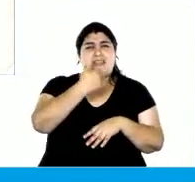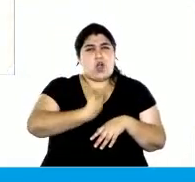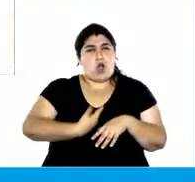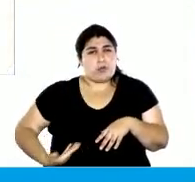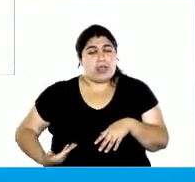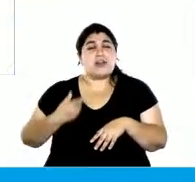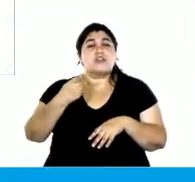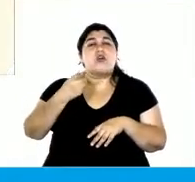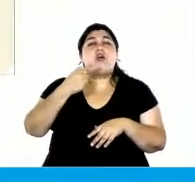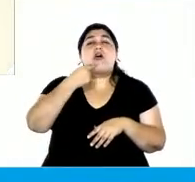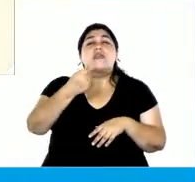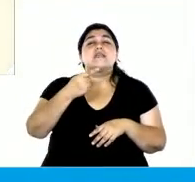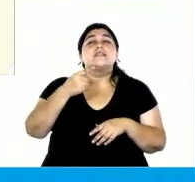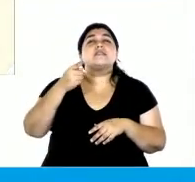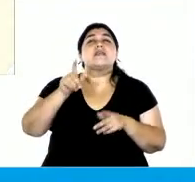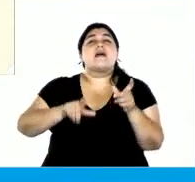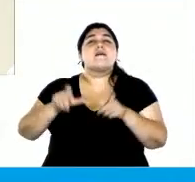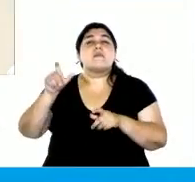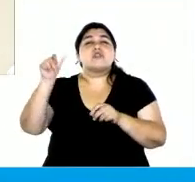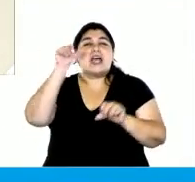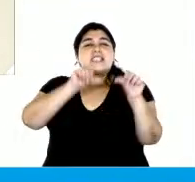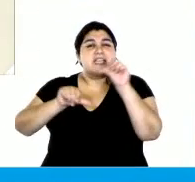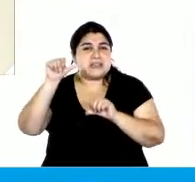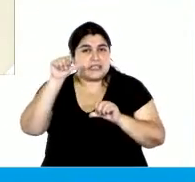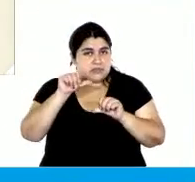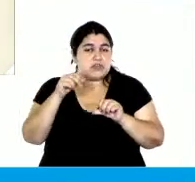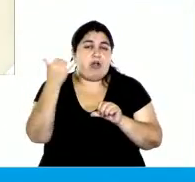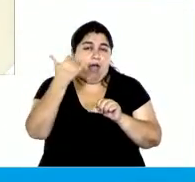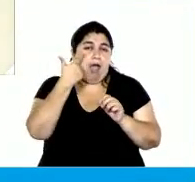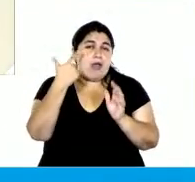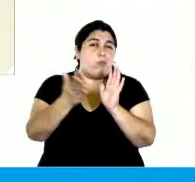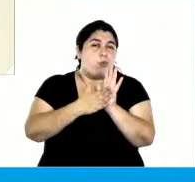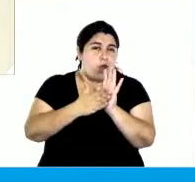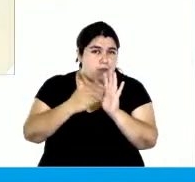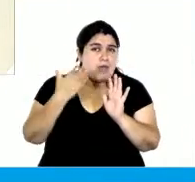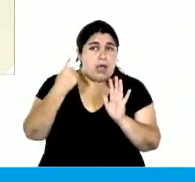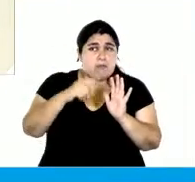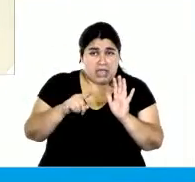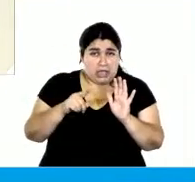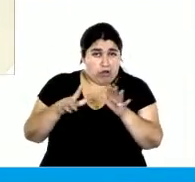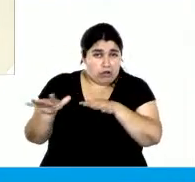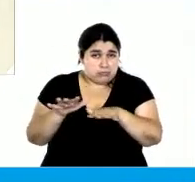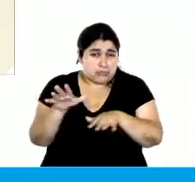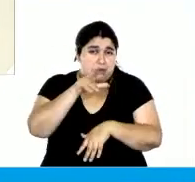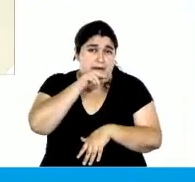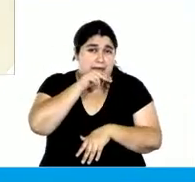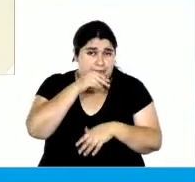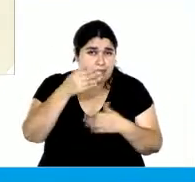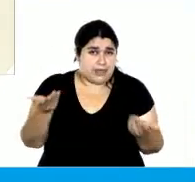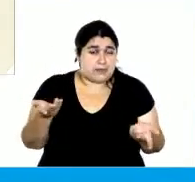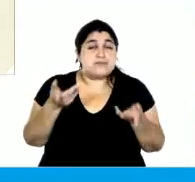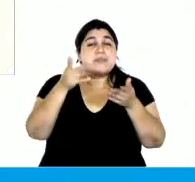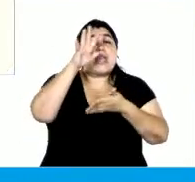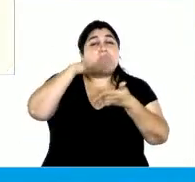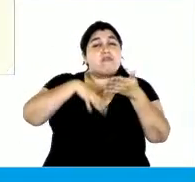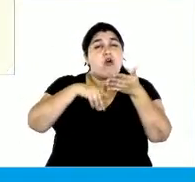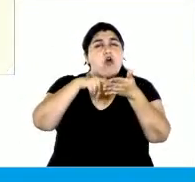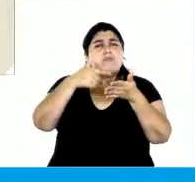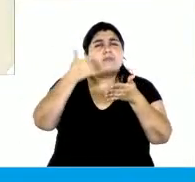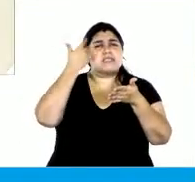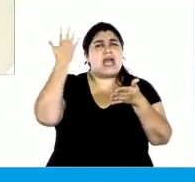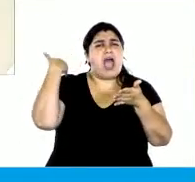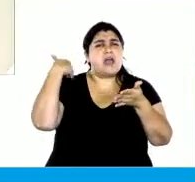de los científicos. Bueno, acá el gobierno de los científicos tiene evidencia, pero no hace nada en consecuencia. El informe este, que se fue